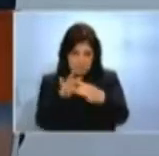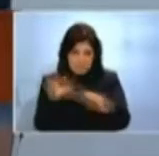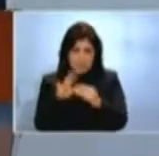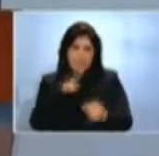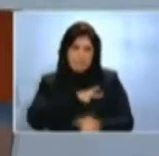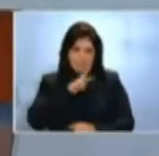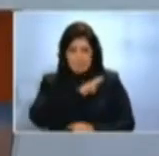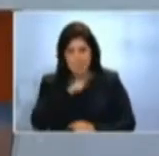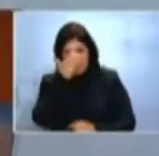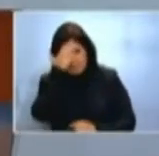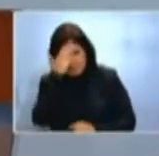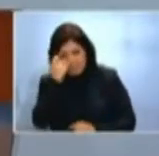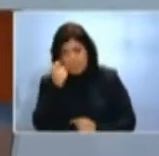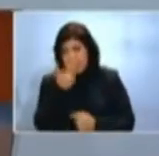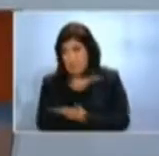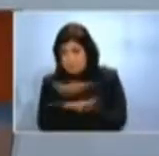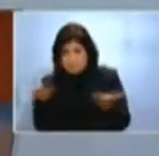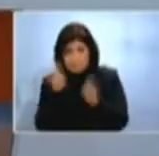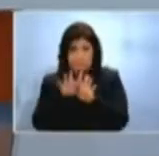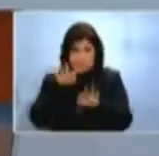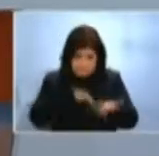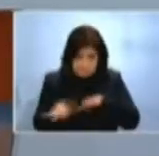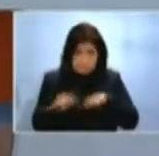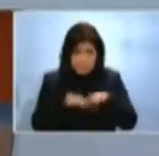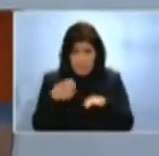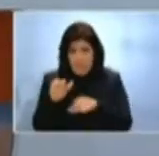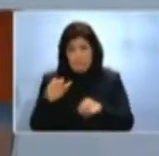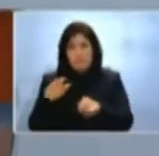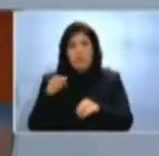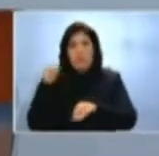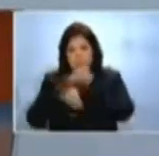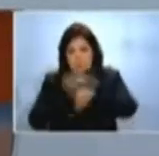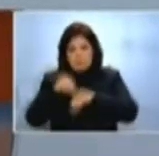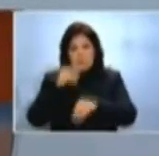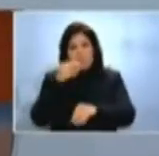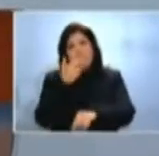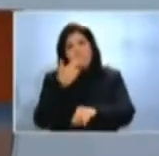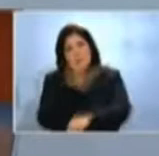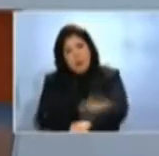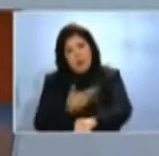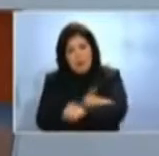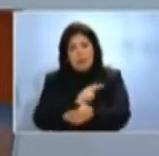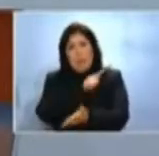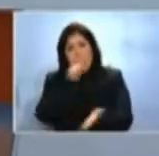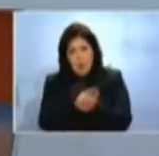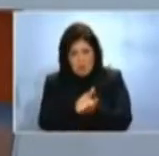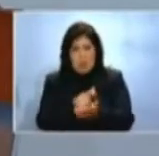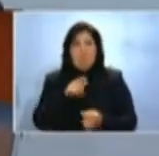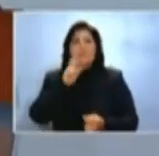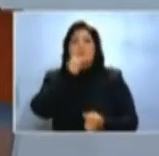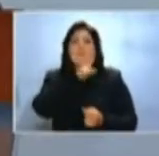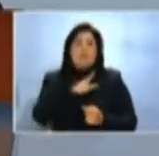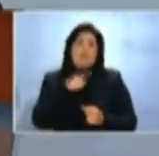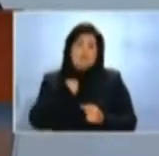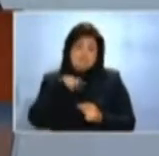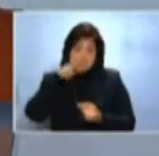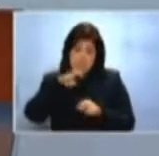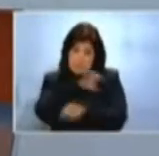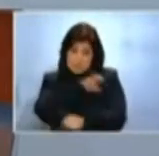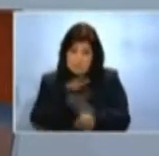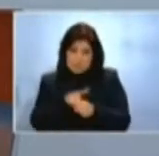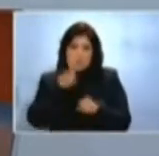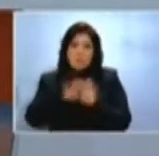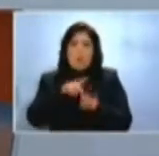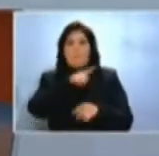6.8 meses de salario es decir un trabajador que gana el salario mínimo tendría que trabajar casi siete meses para